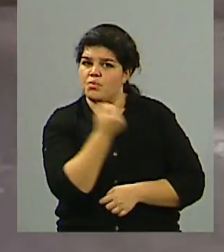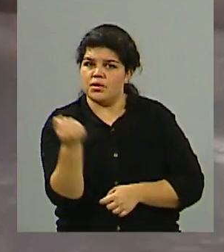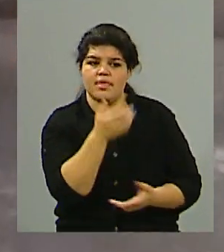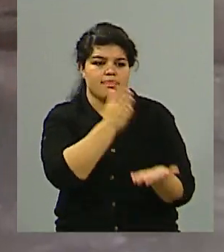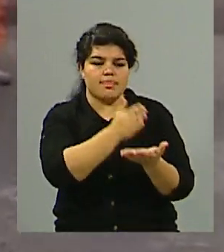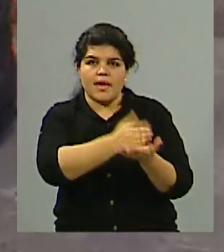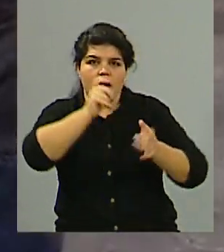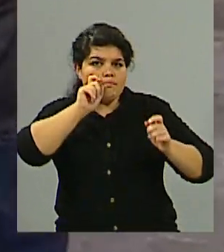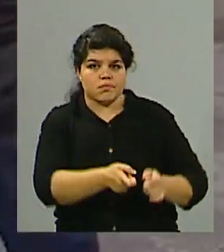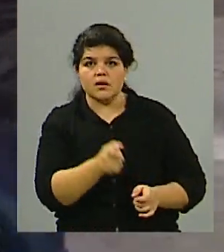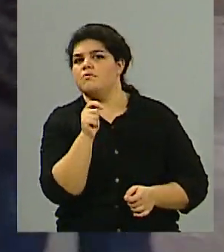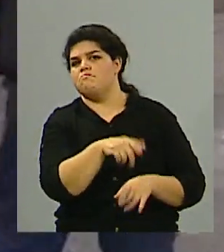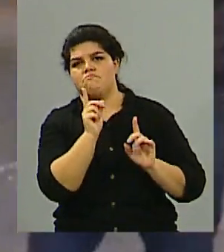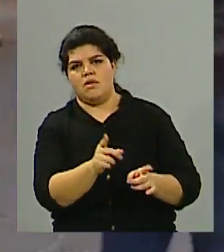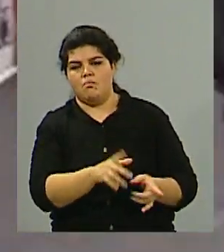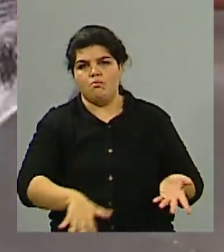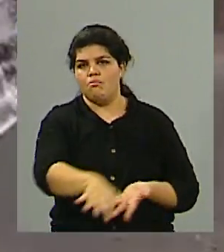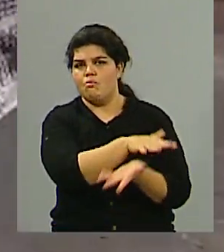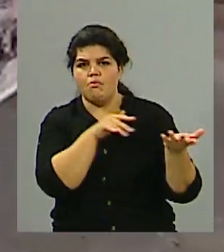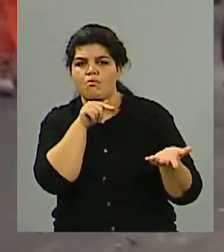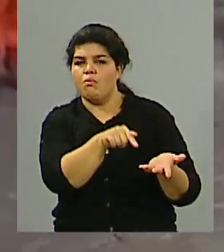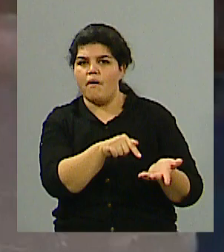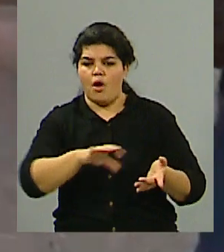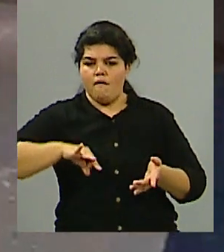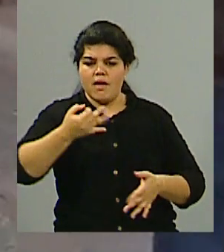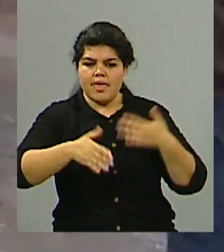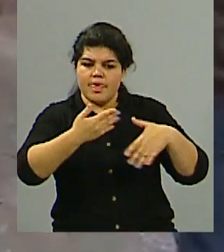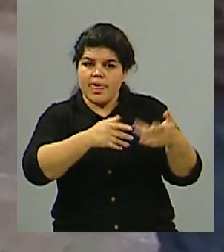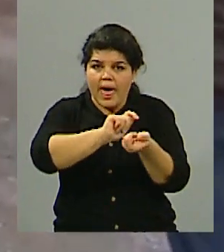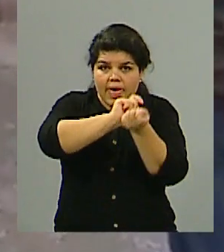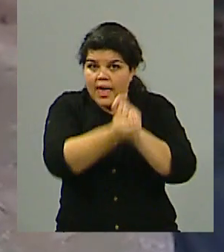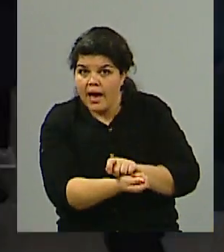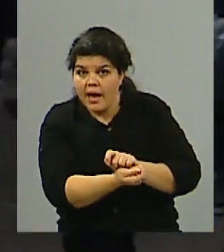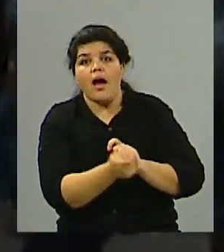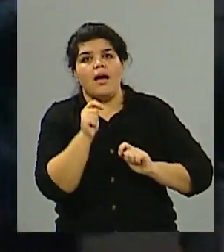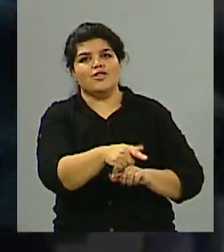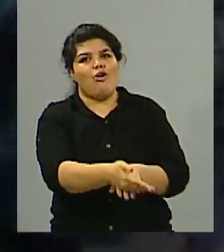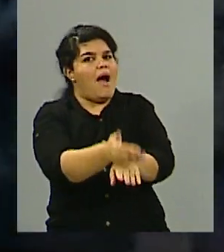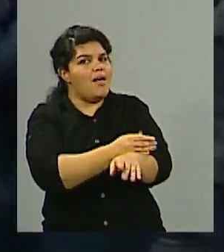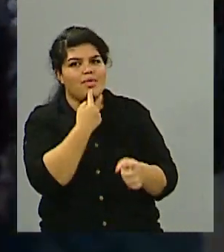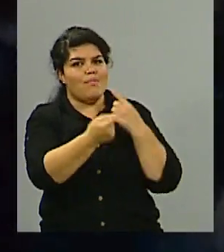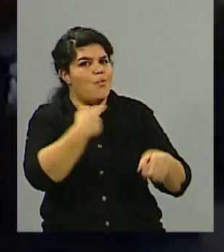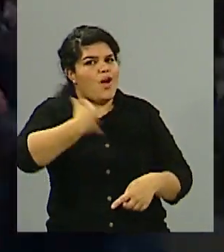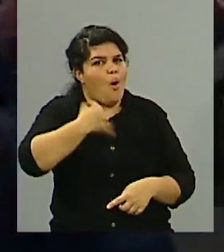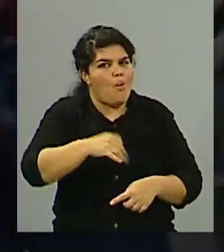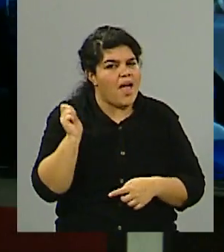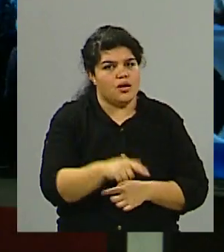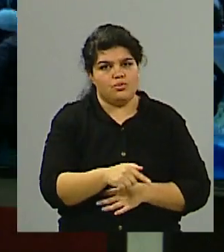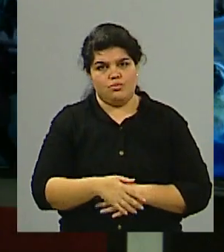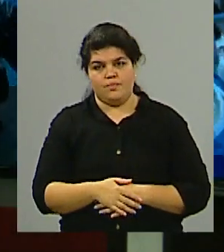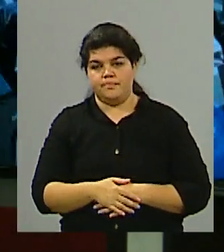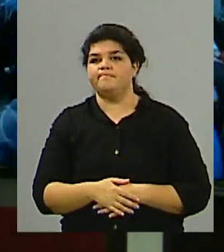ver afectadas las comunidades en el desarrollo de su vida y su cotidianidad. Claro. Y evidentemente no está